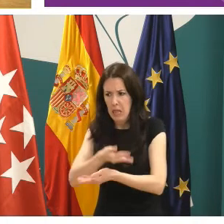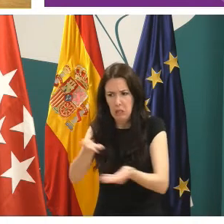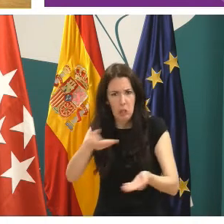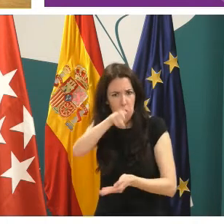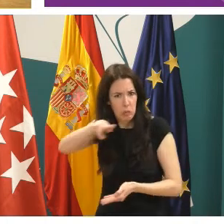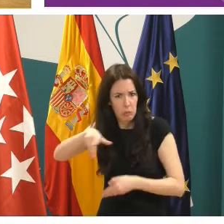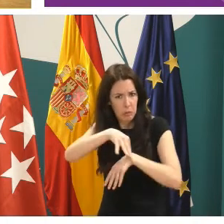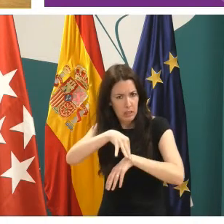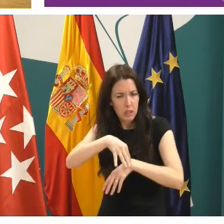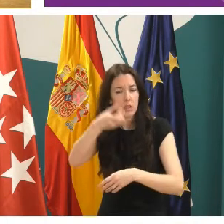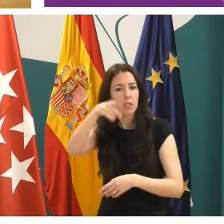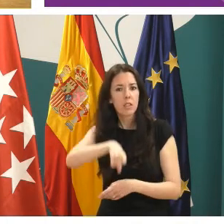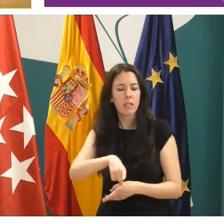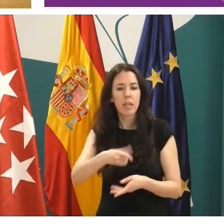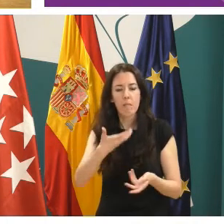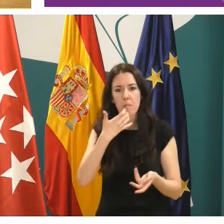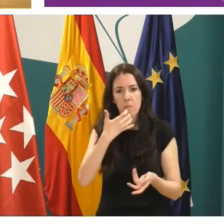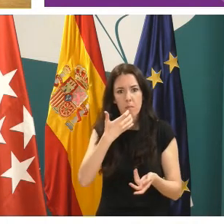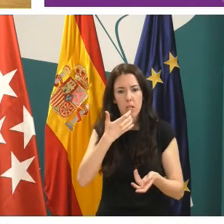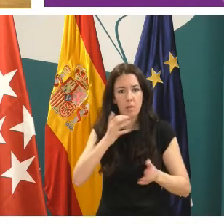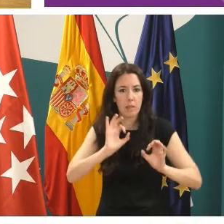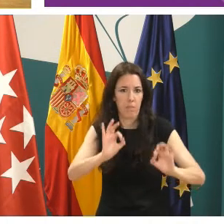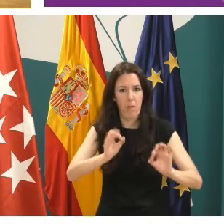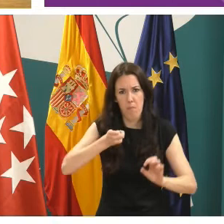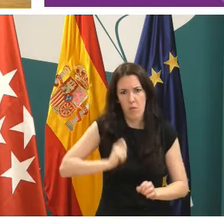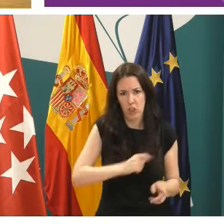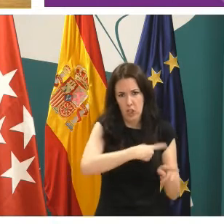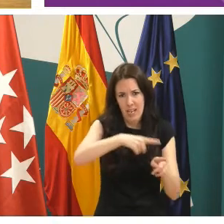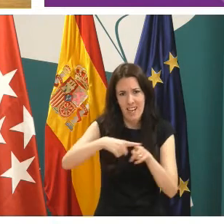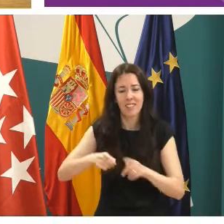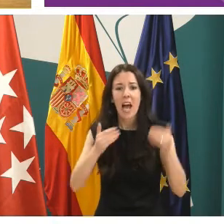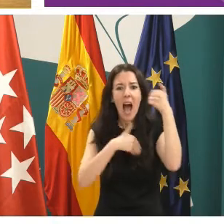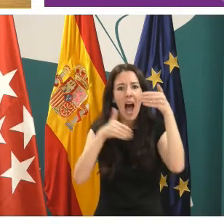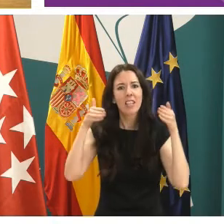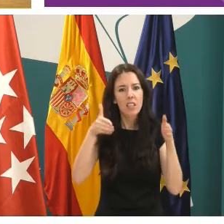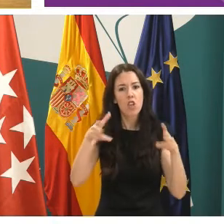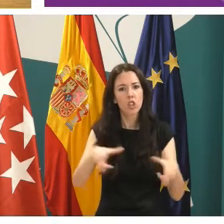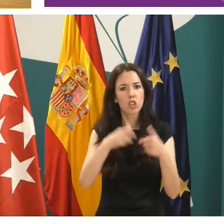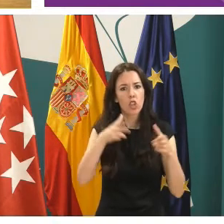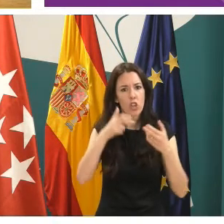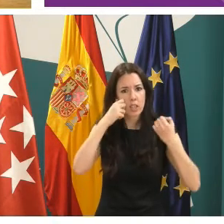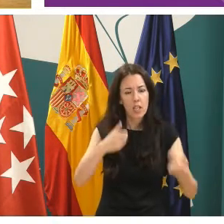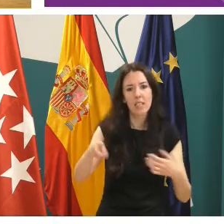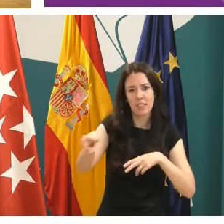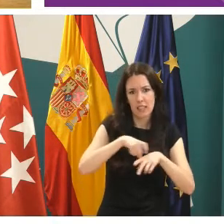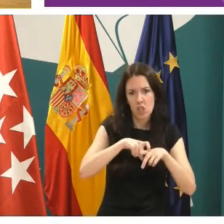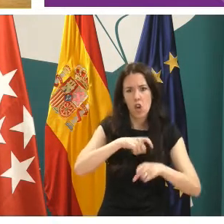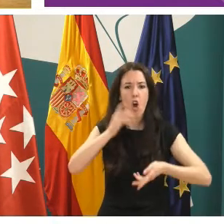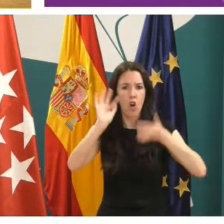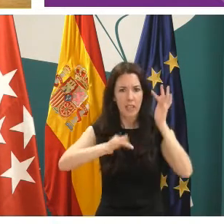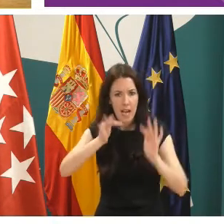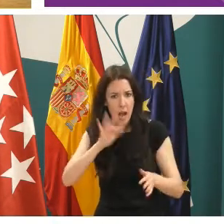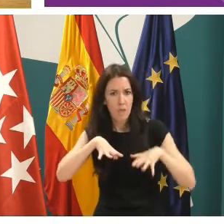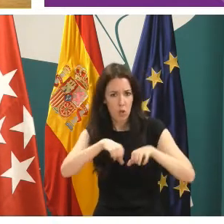de también especialistas y profesionales de la atención sociosanitaria, psicólogos, terapeutas ocupacionales,